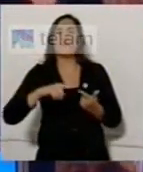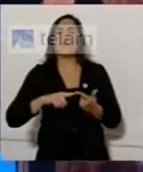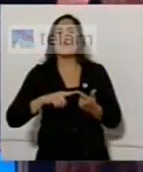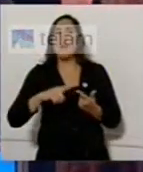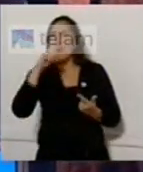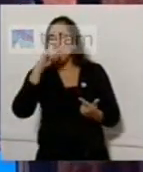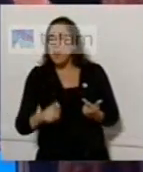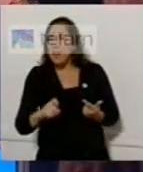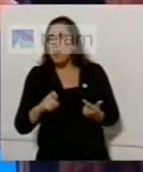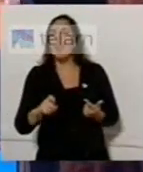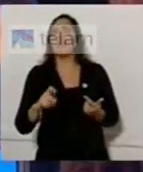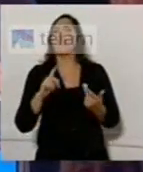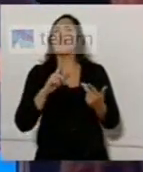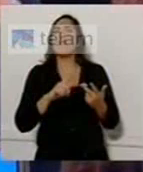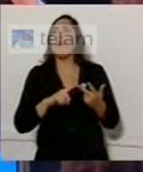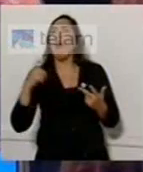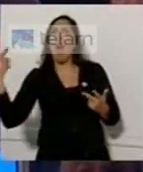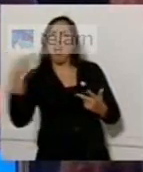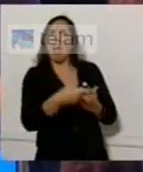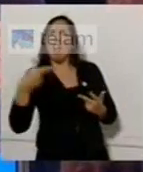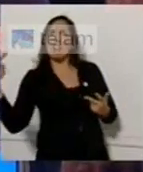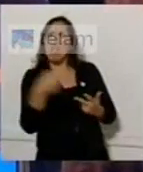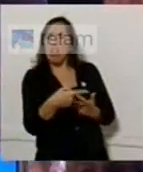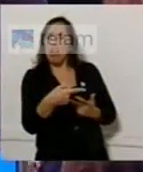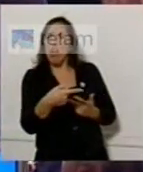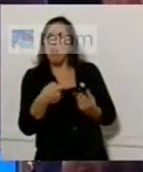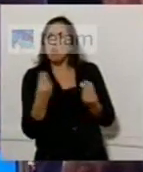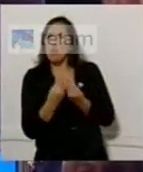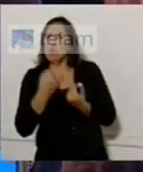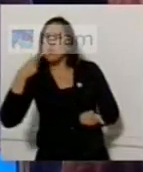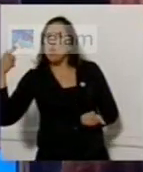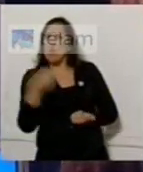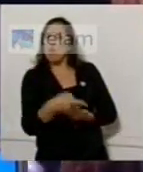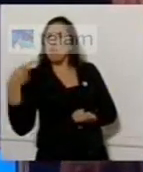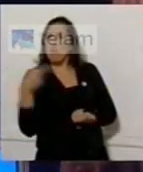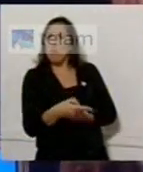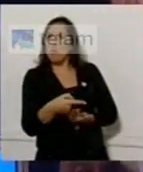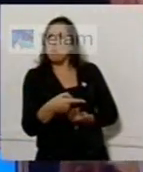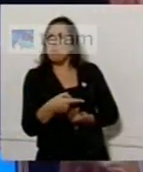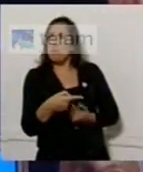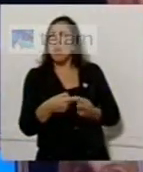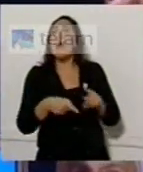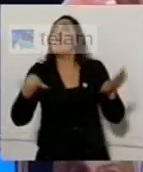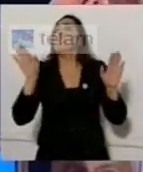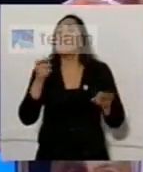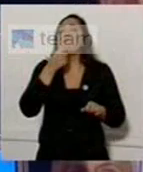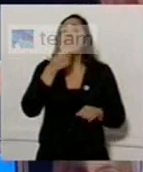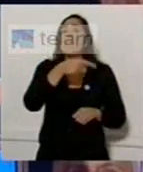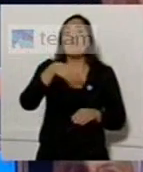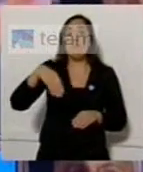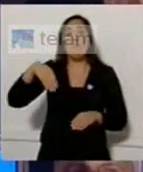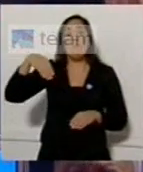a los que acusaban de ultras y jacobinos. Si Belgrano hubiera